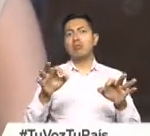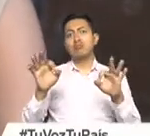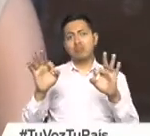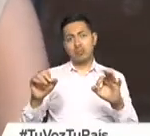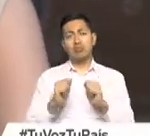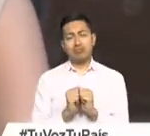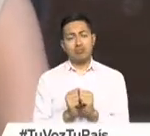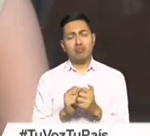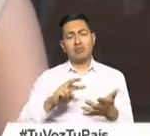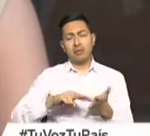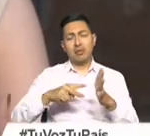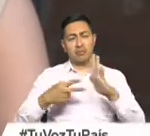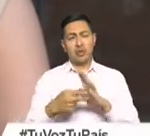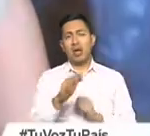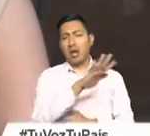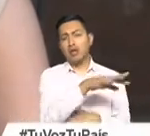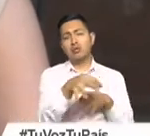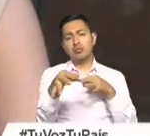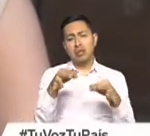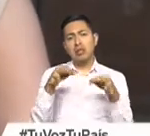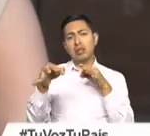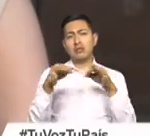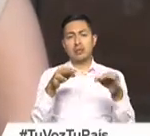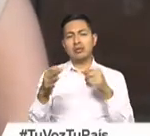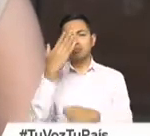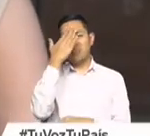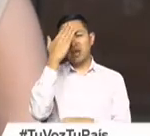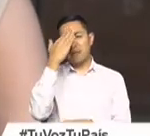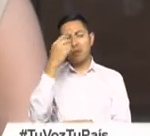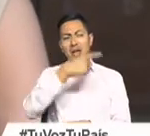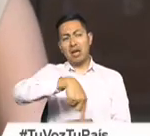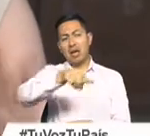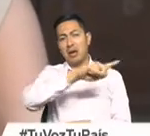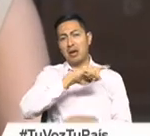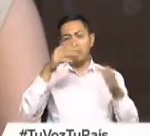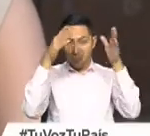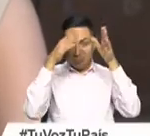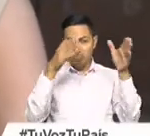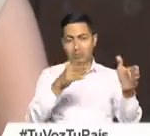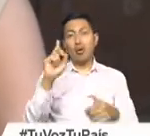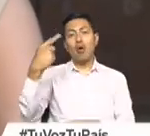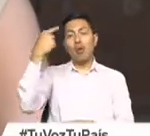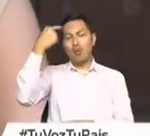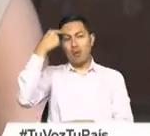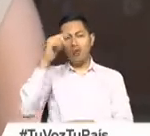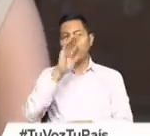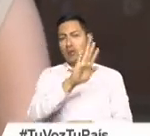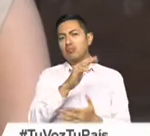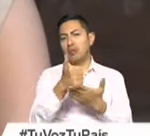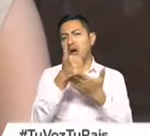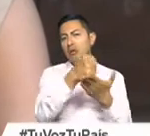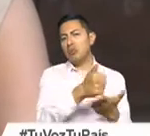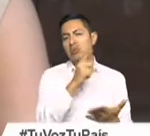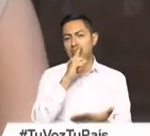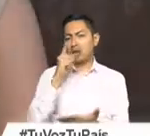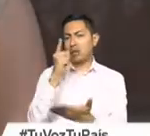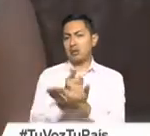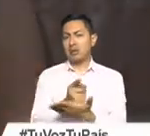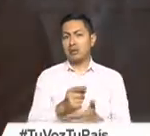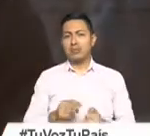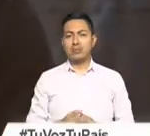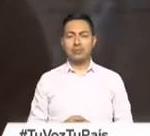real, hicieron conocer que, bueno, son los primeros en reconocer, digamos, los cambios que ha habido en esta